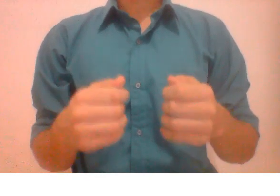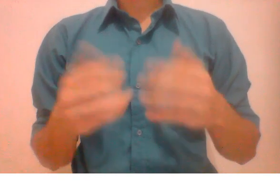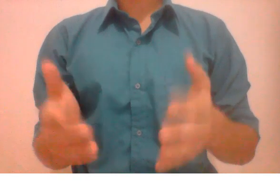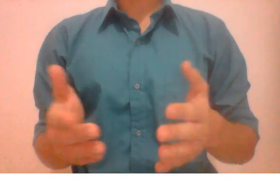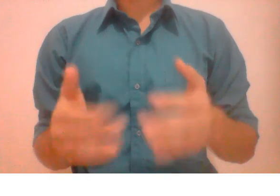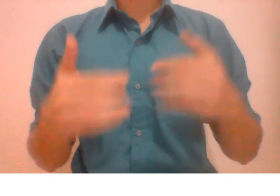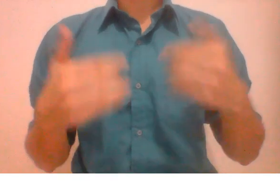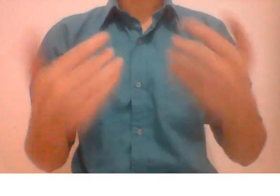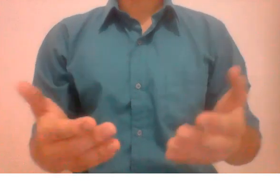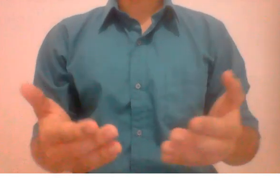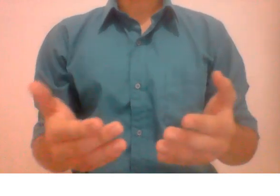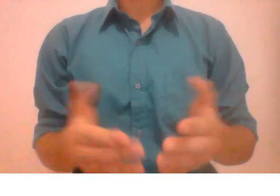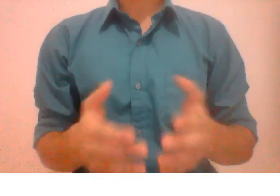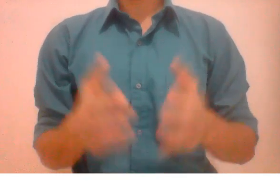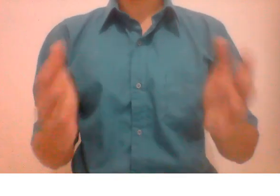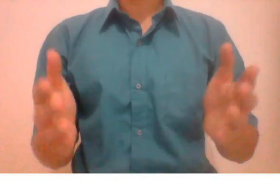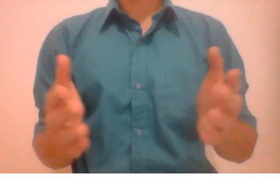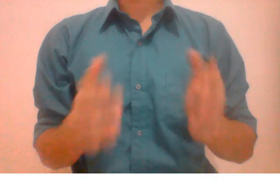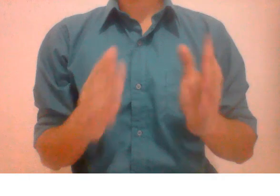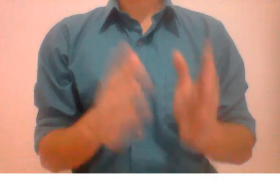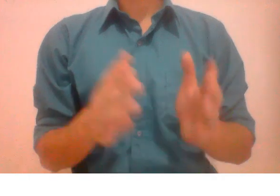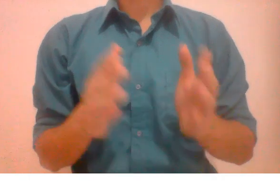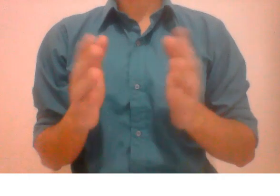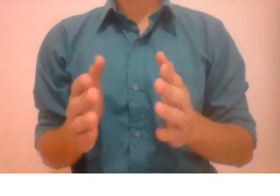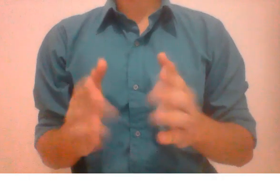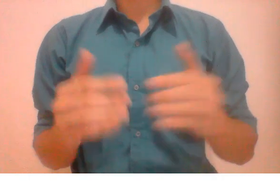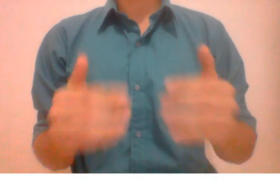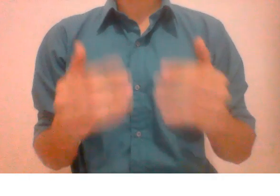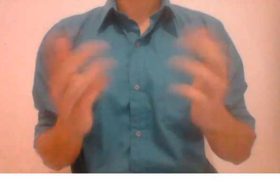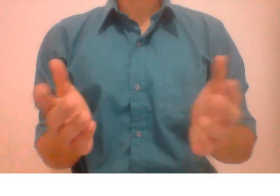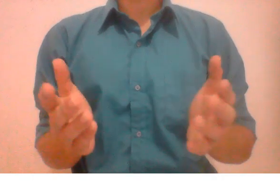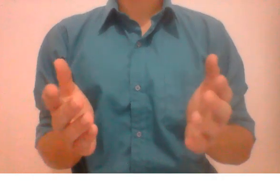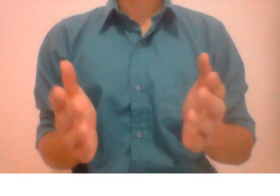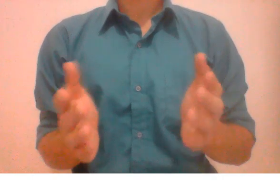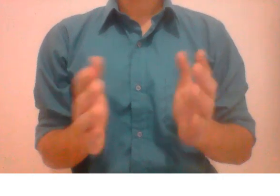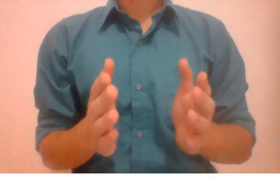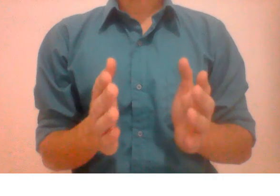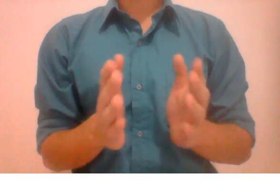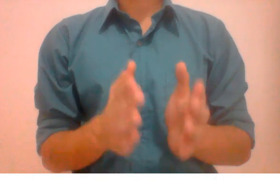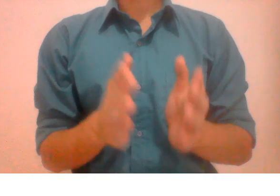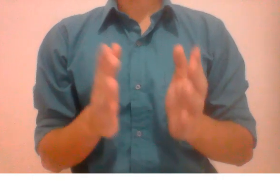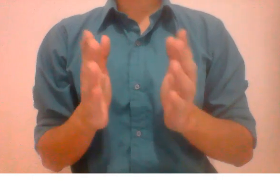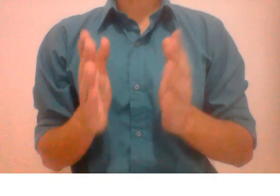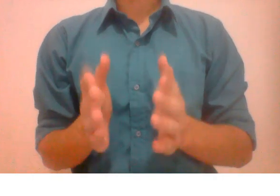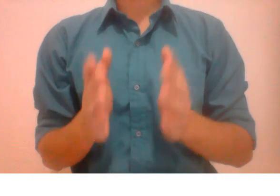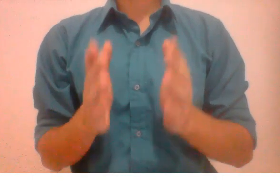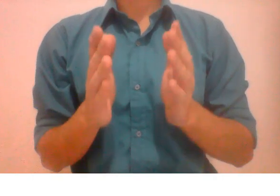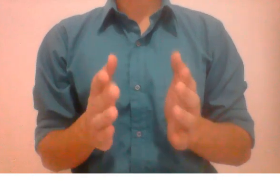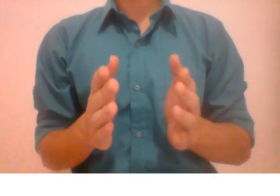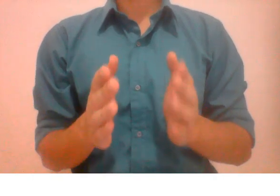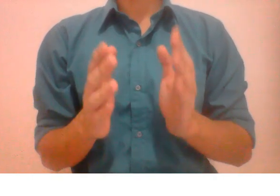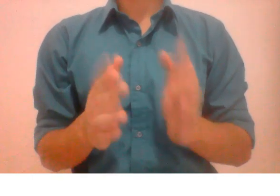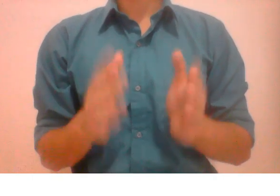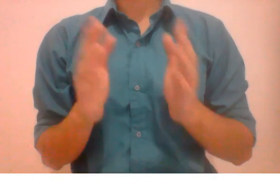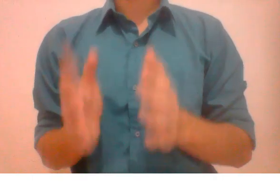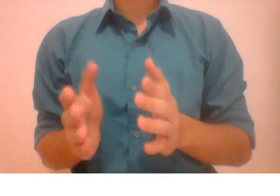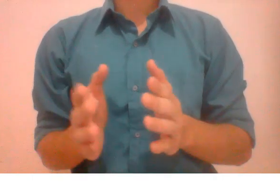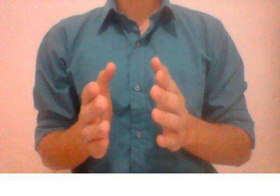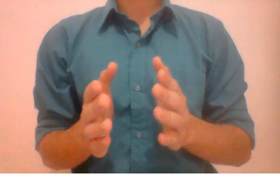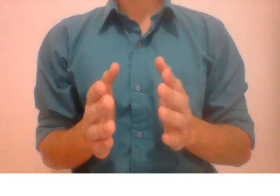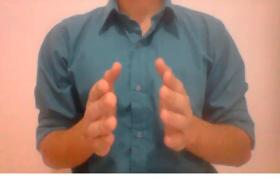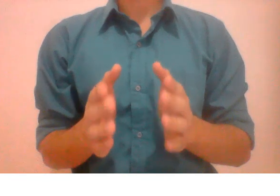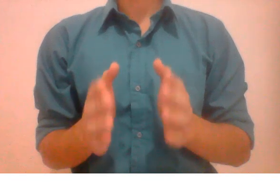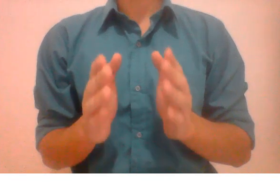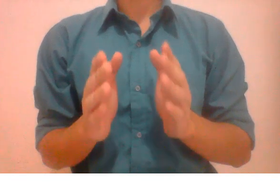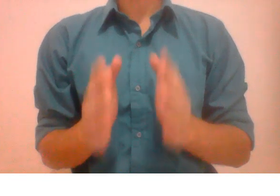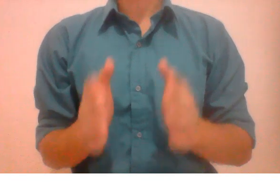de poner en riesgo nuestra soberanía, porque recordemos que el tema de Odebrecht lo que terminó haciendo es que se le dieron contratos hasta más no poder, incluso varios de